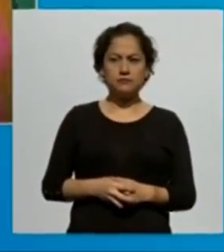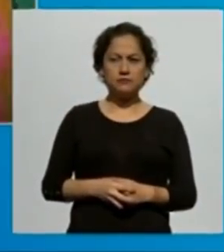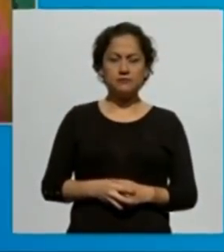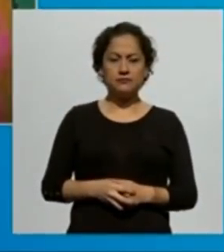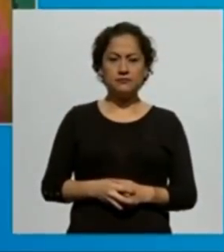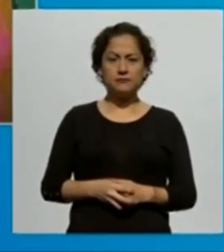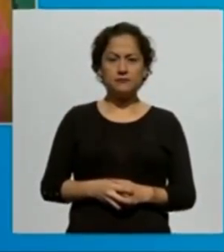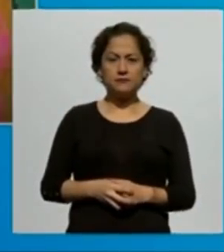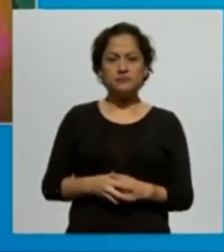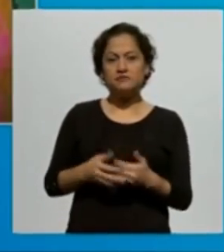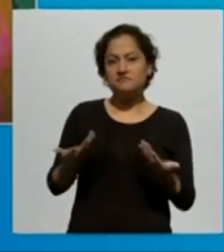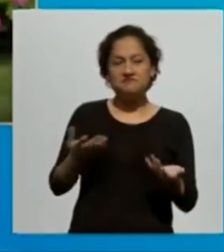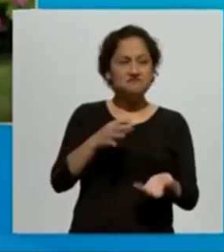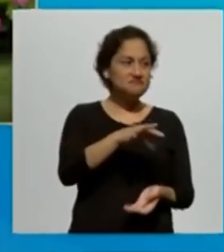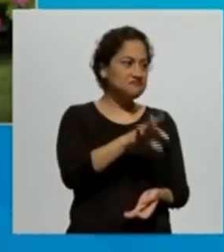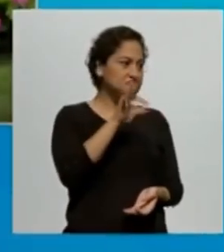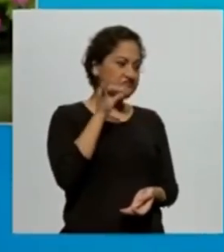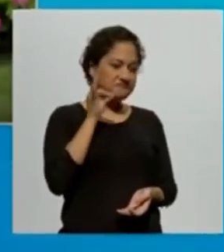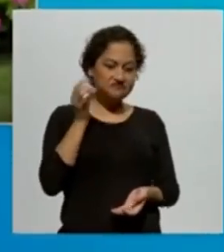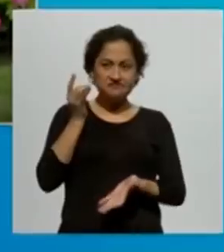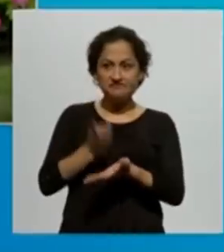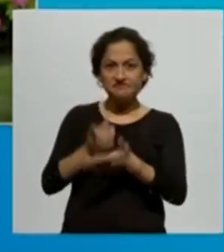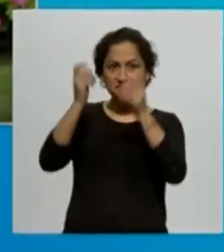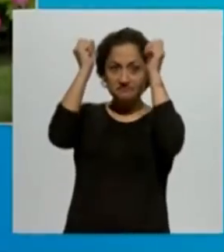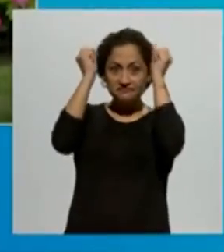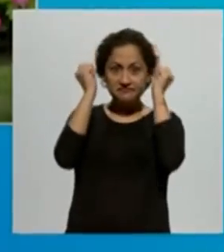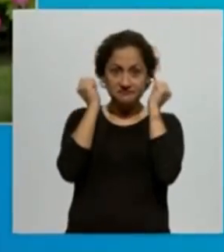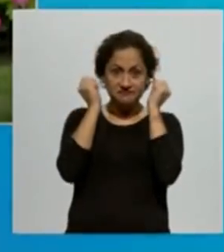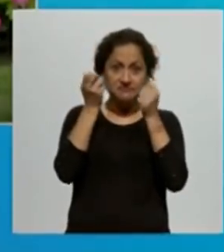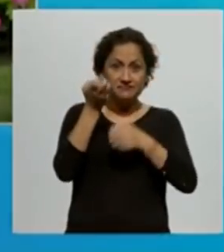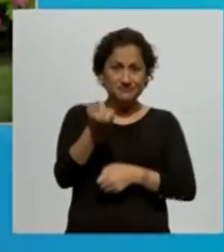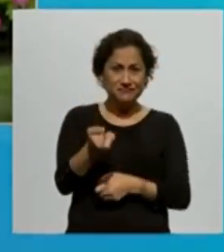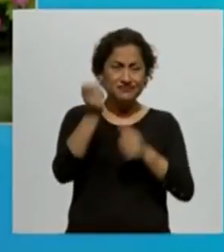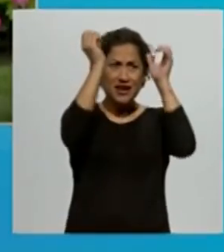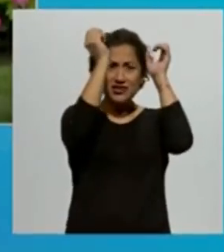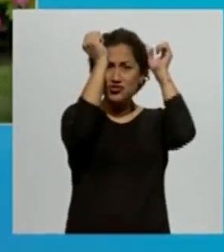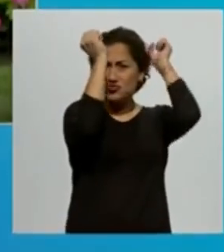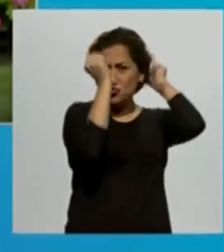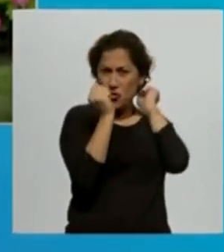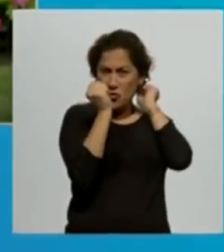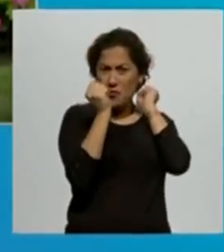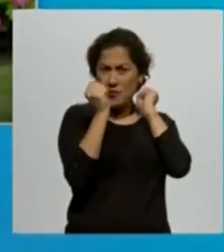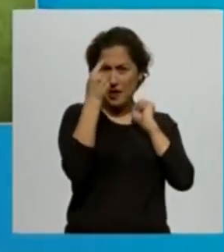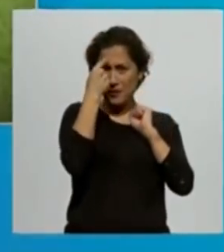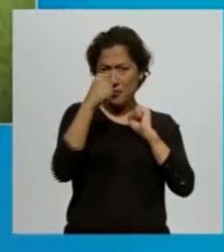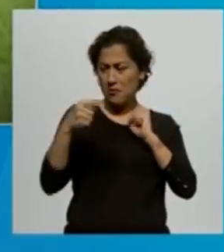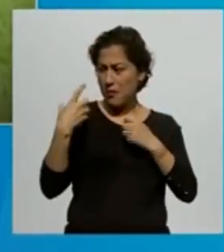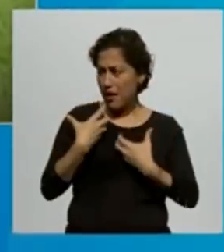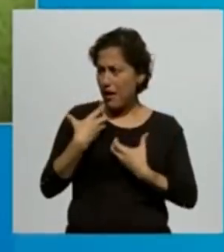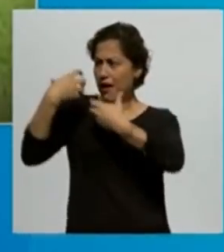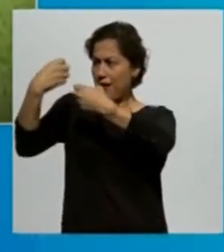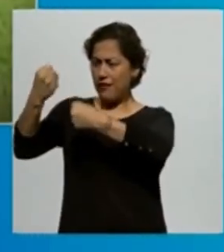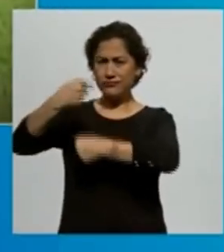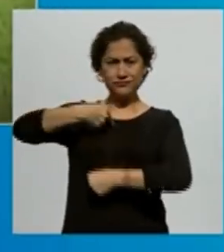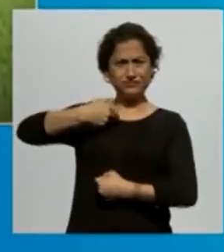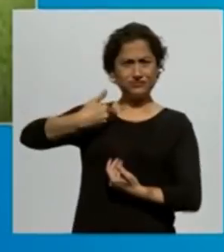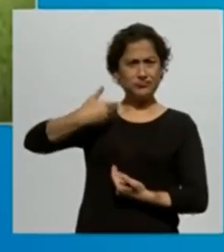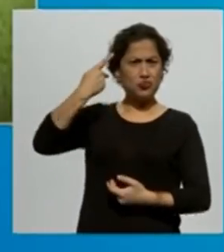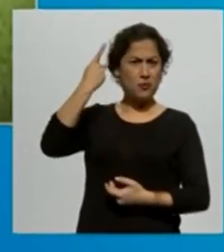Es lo único que encontré. Pero es raro usar un sombrero de paja para rescatar a la princesa. Lucharé